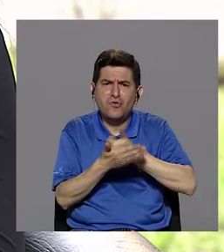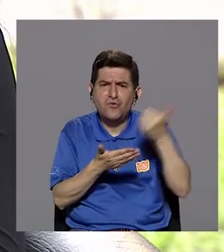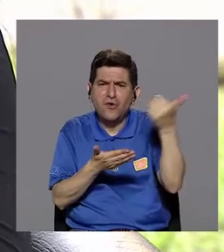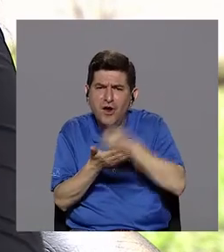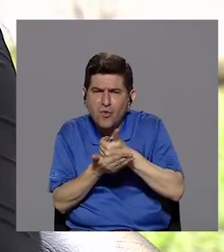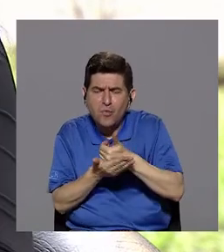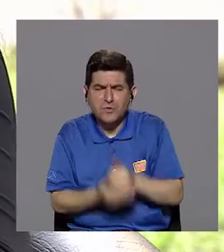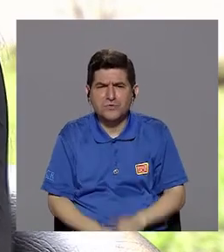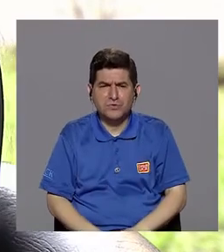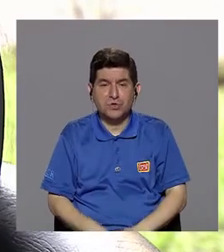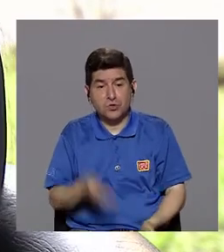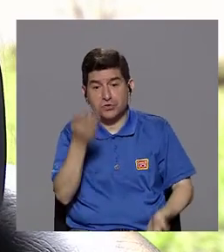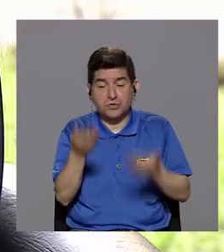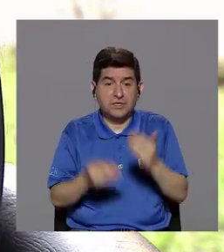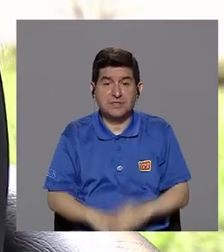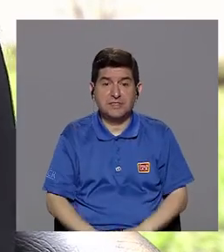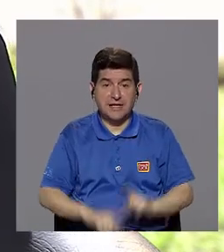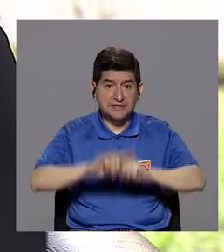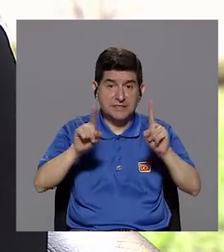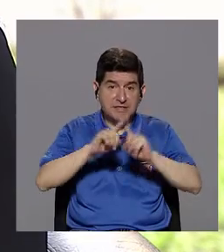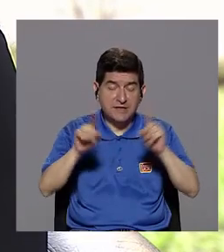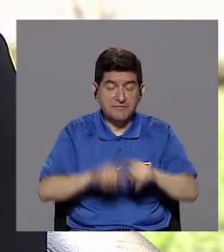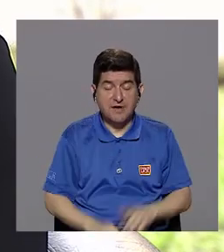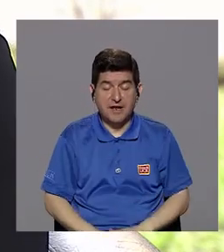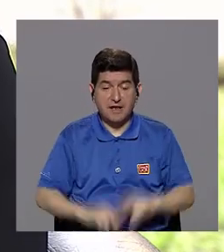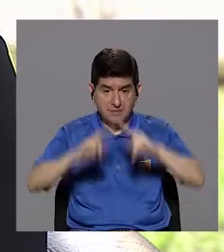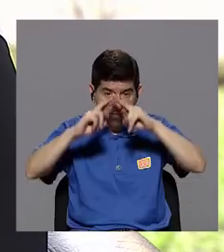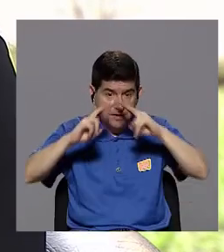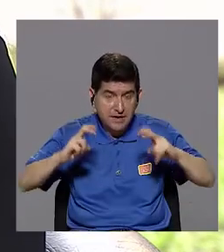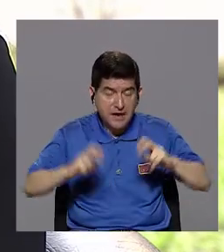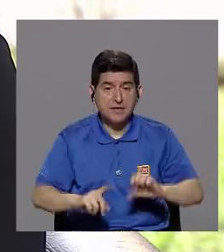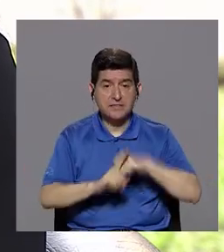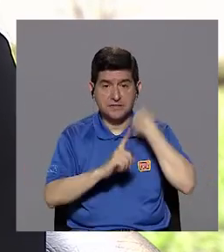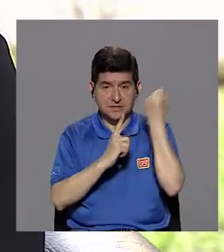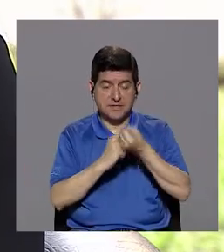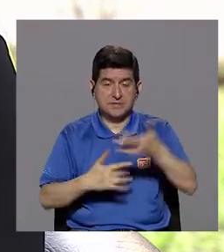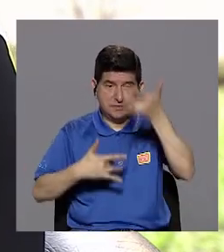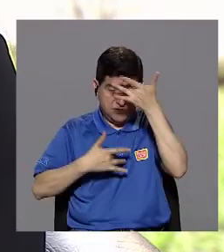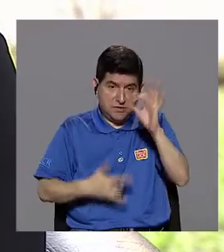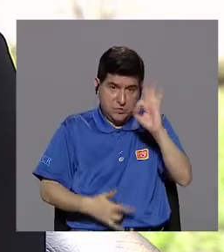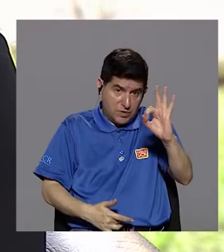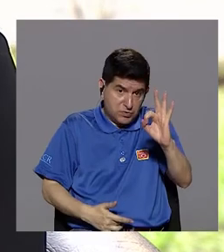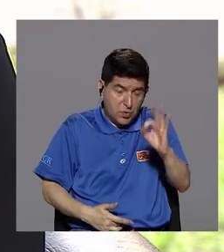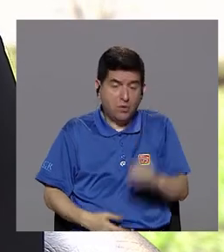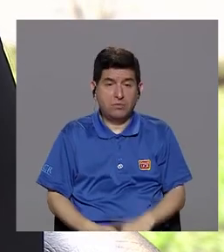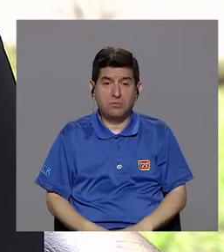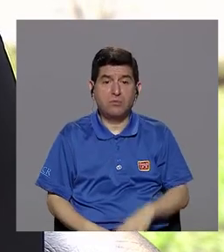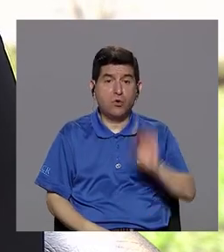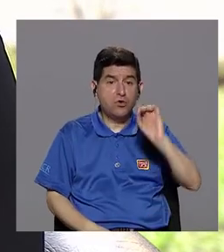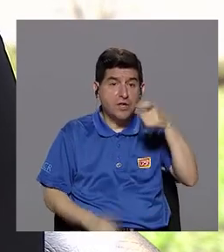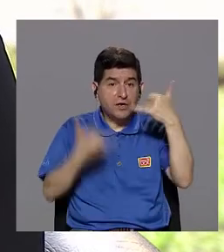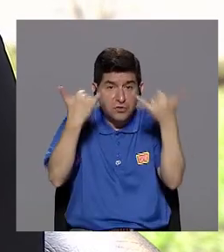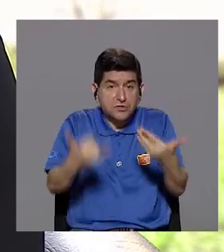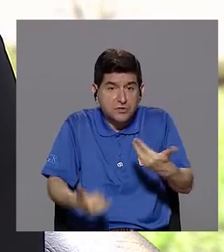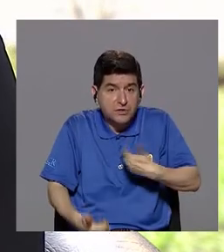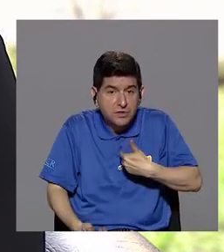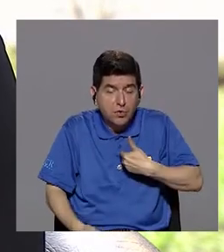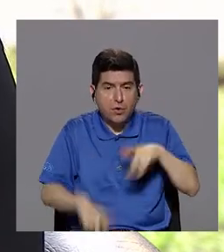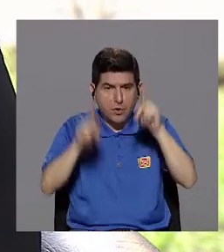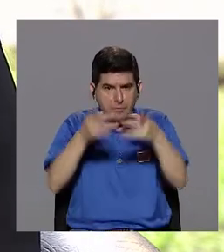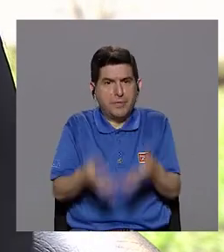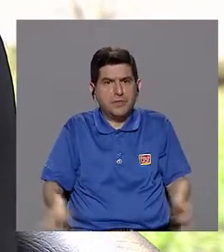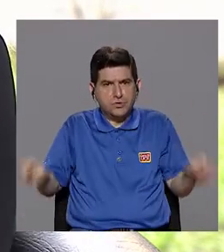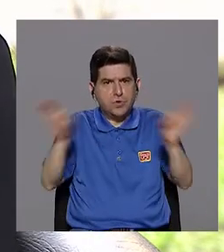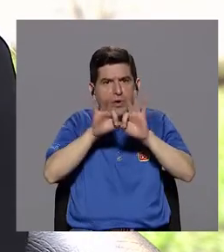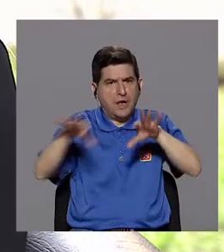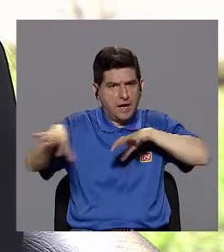o si se deben dimensionar ya al tener un diagnóstico de fibromialgia? O sea, porque para una persona es